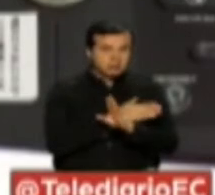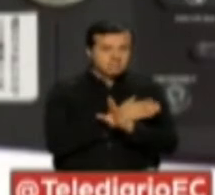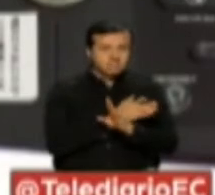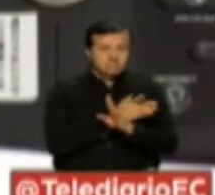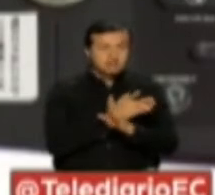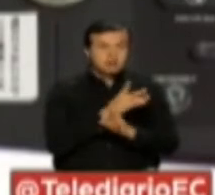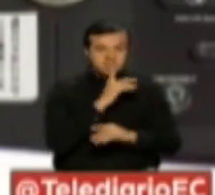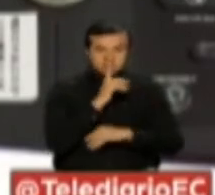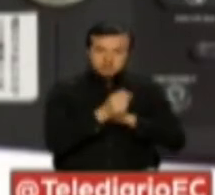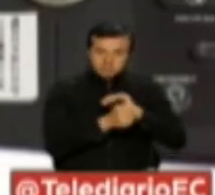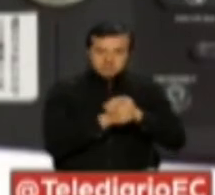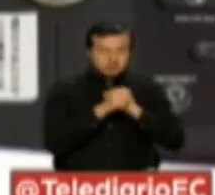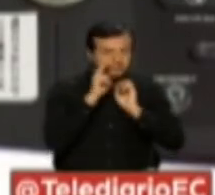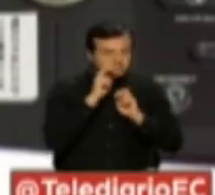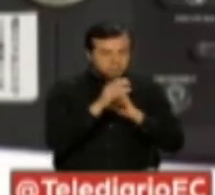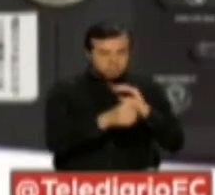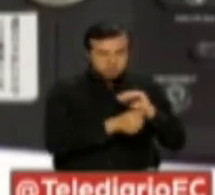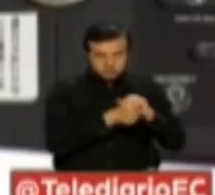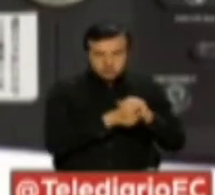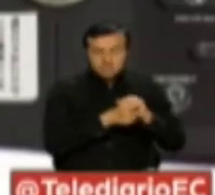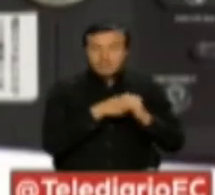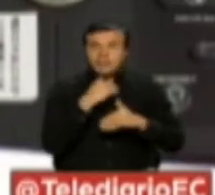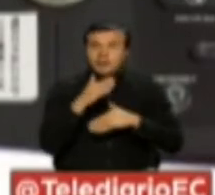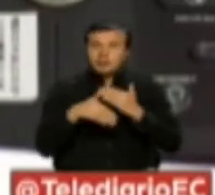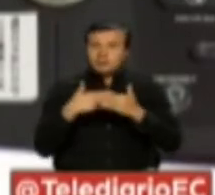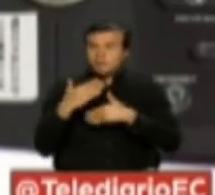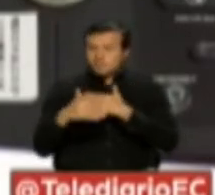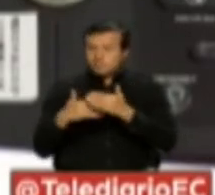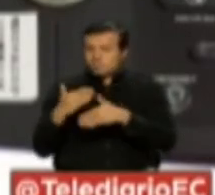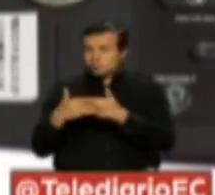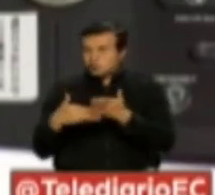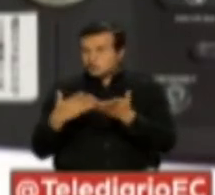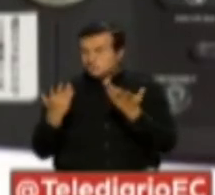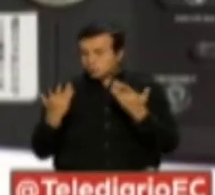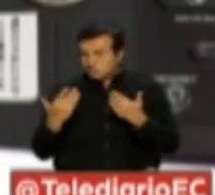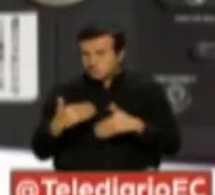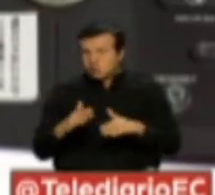asegura la reserva de la investigación. Y en las etapas procesales